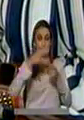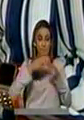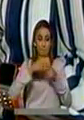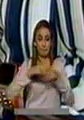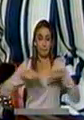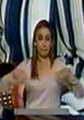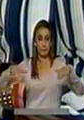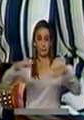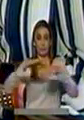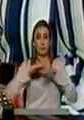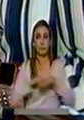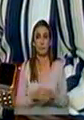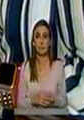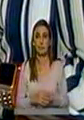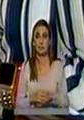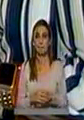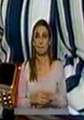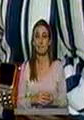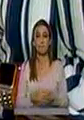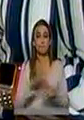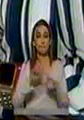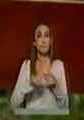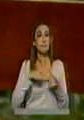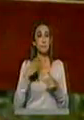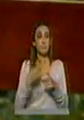personas a nivel internacional. Entonces